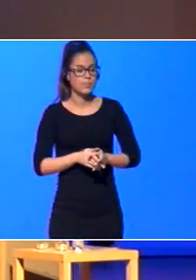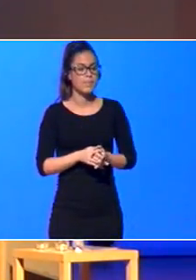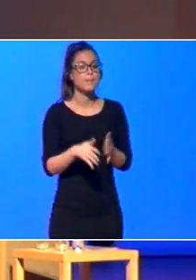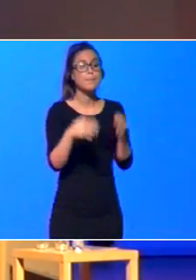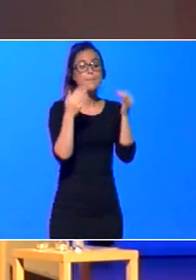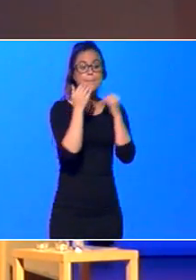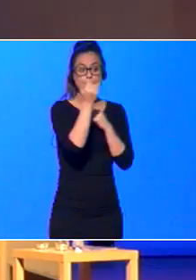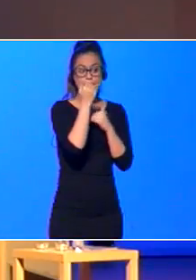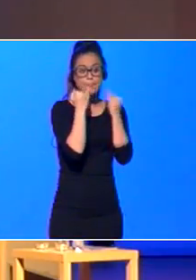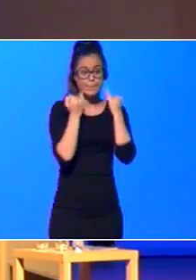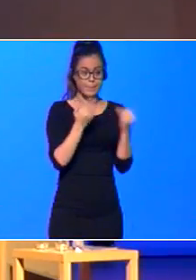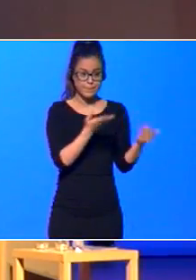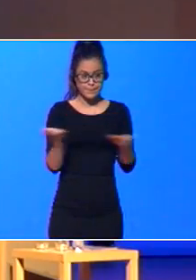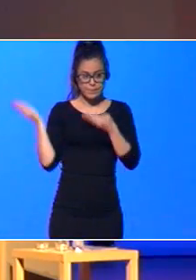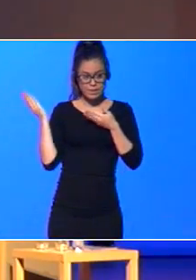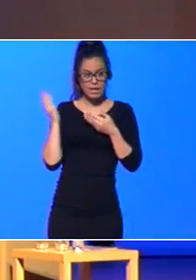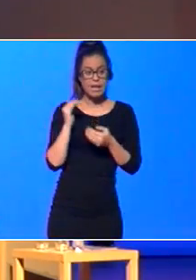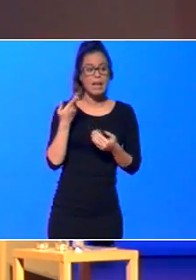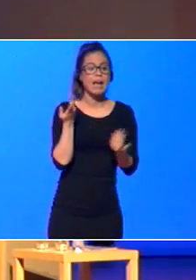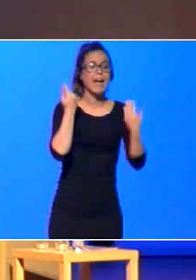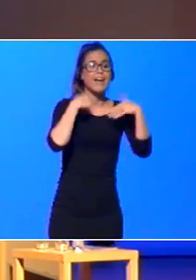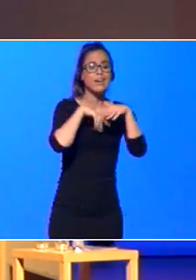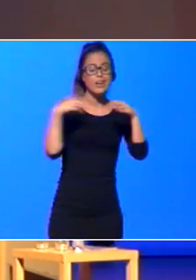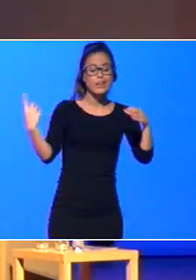helbidea hor daukazue,